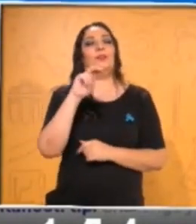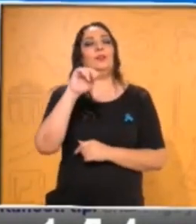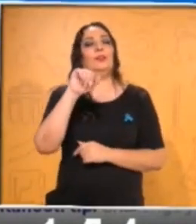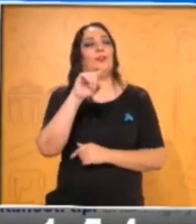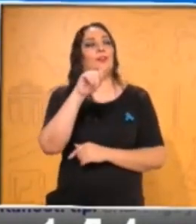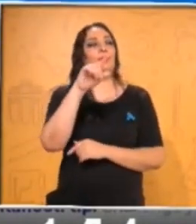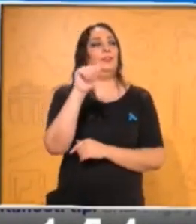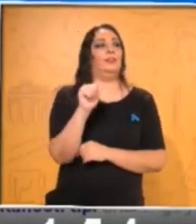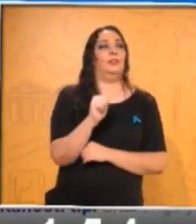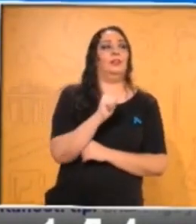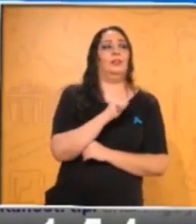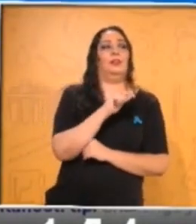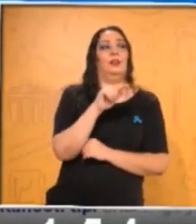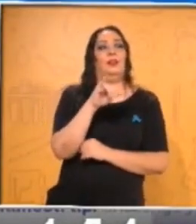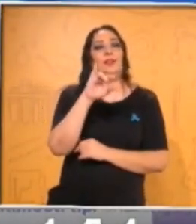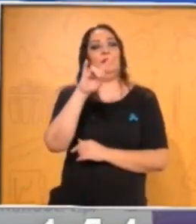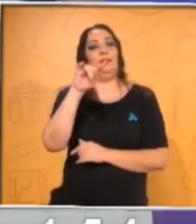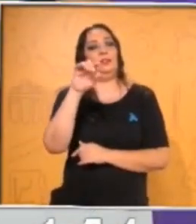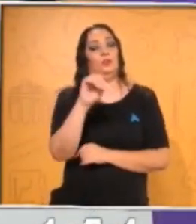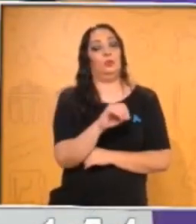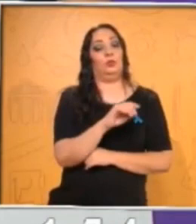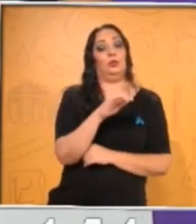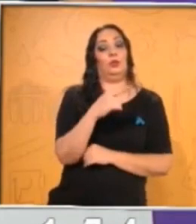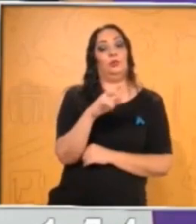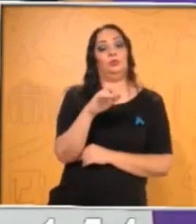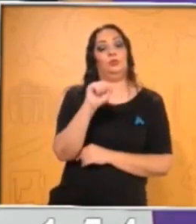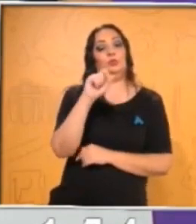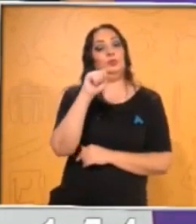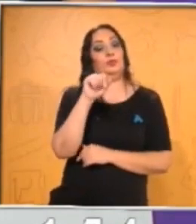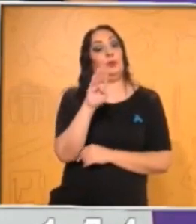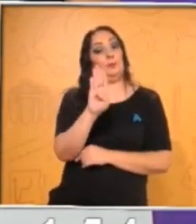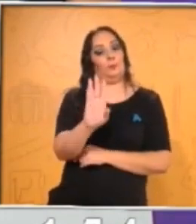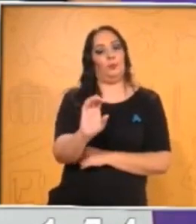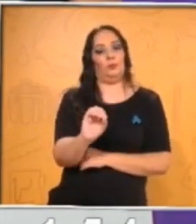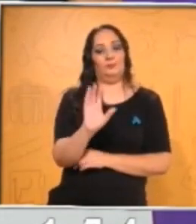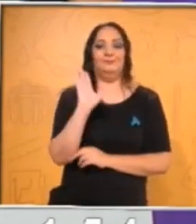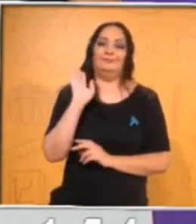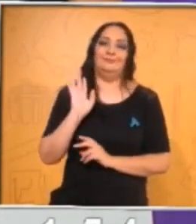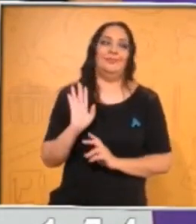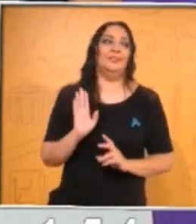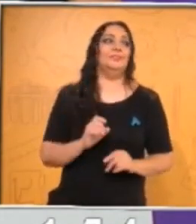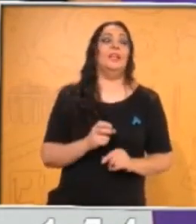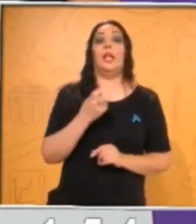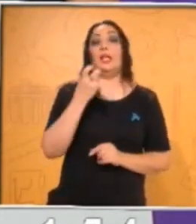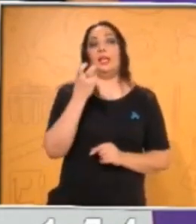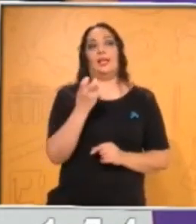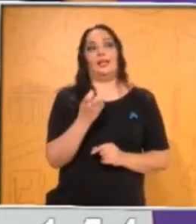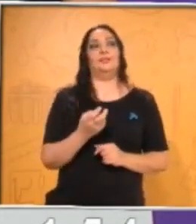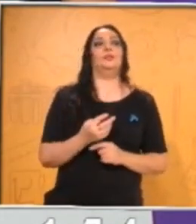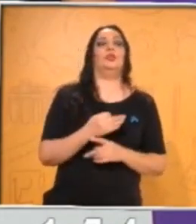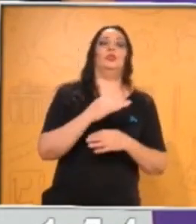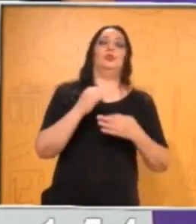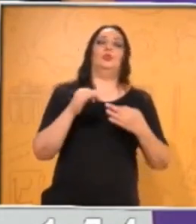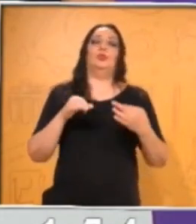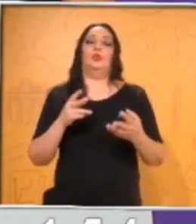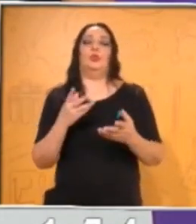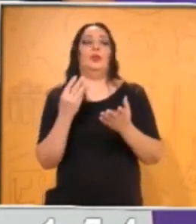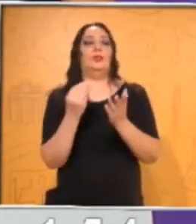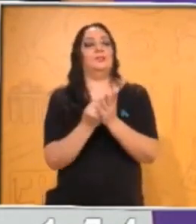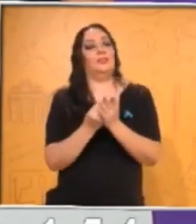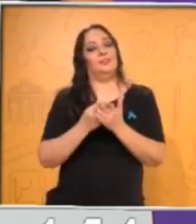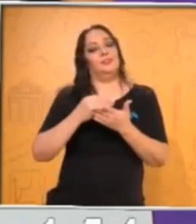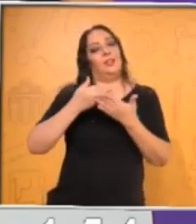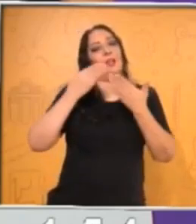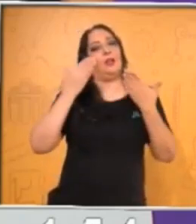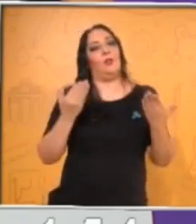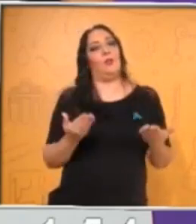Leito y Gustavo con B. Con B. Muy bien, pues esto ha sido todo en nuestro programa de Escuela TV por